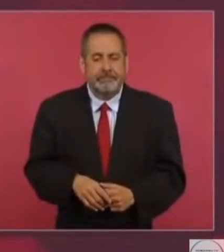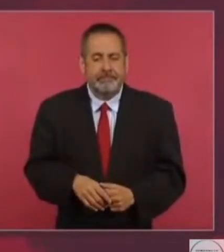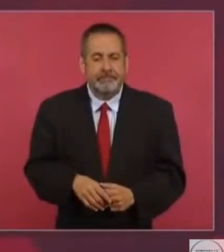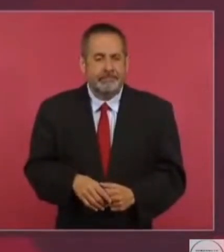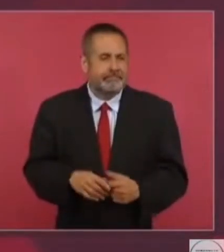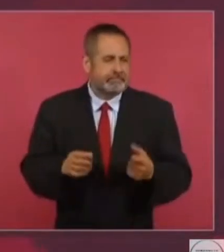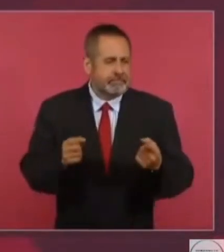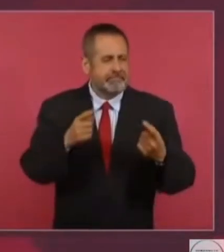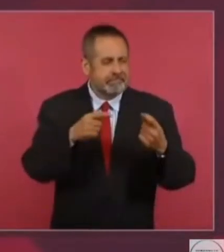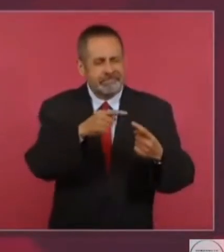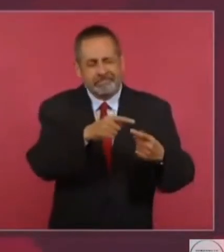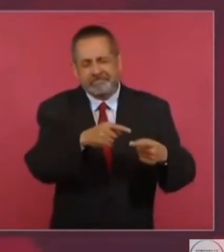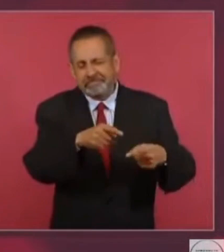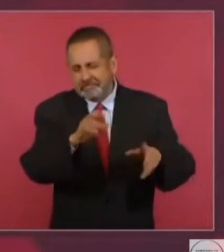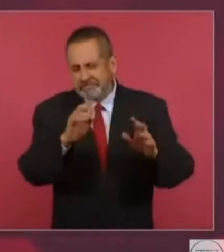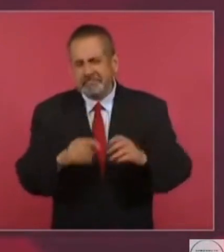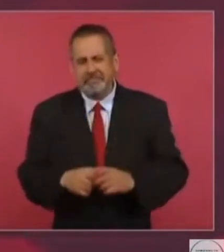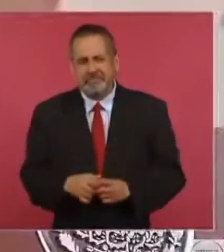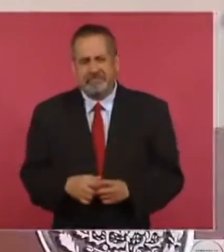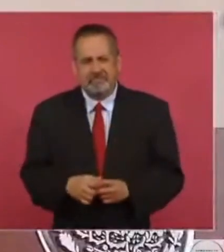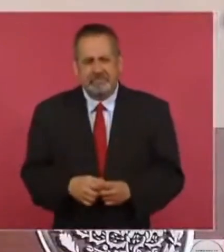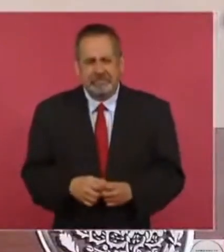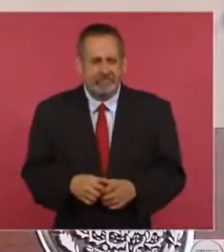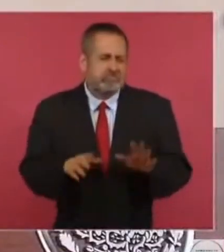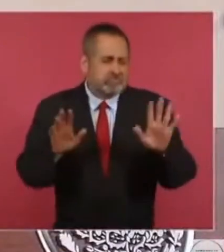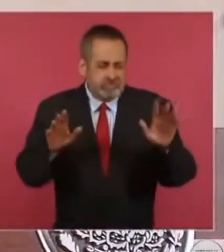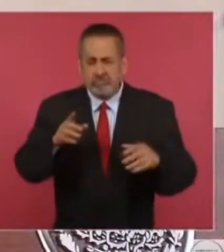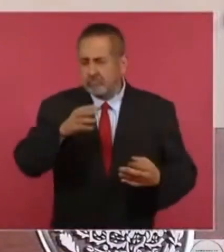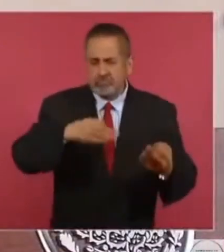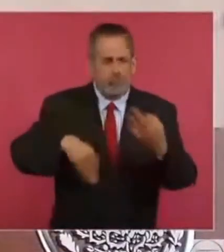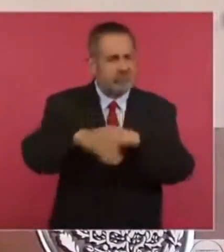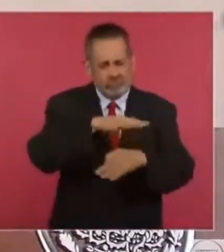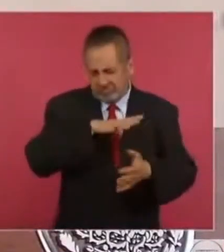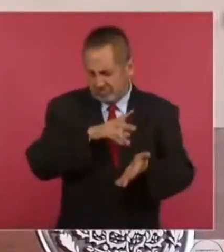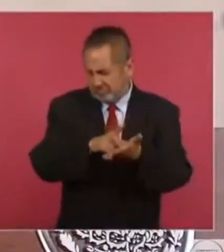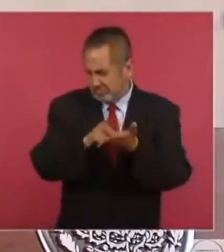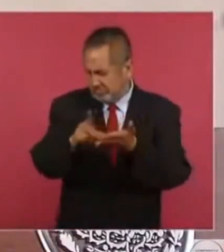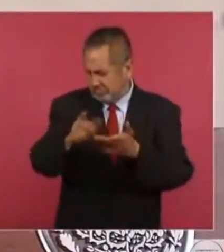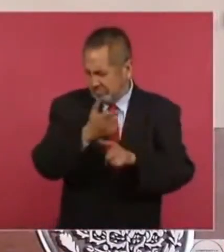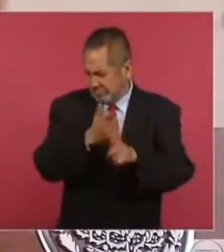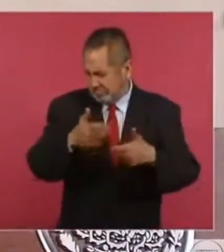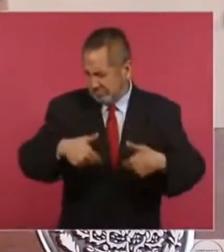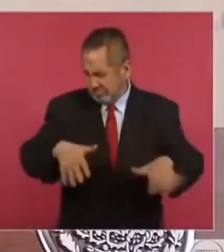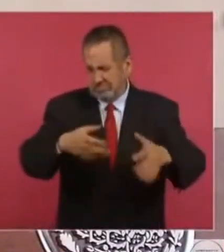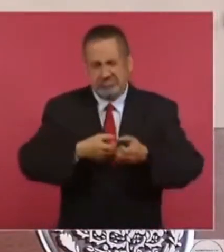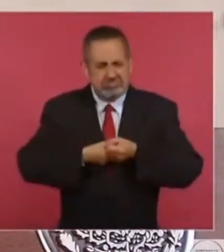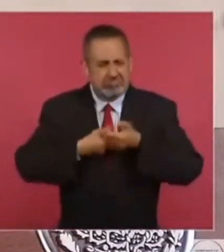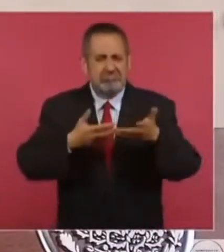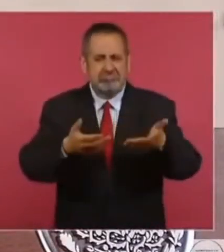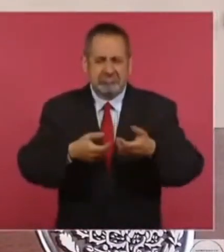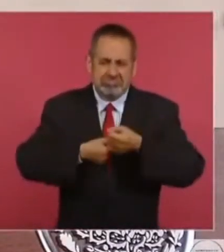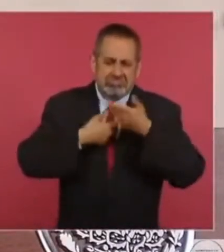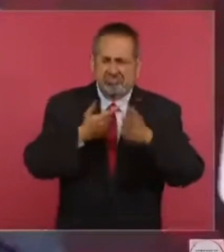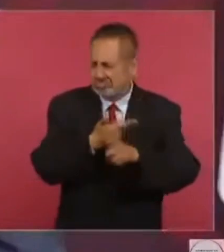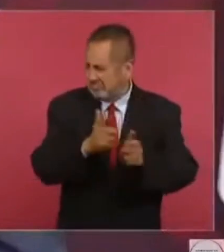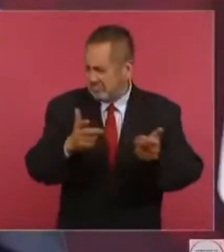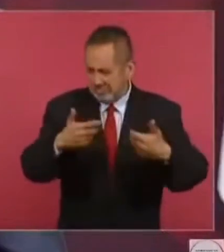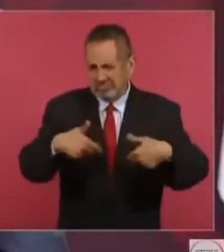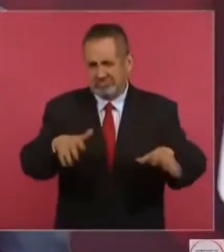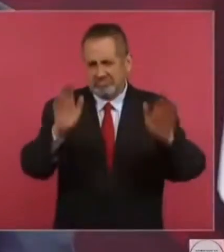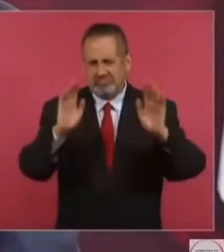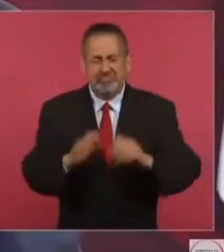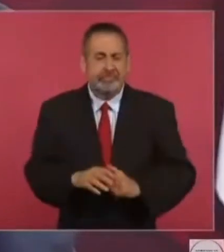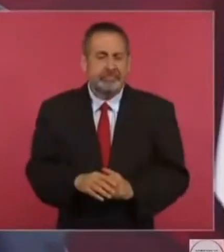algunos otros, ¿no? Que además todos tienen derecho a expresarse y a manifestarse. Pero